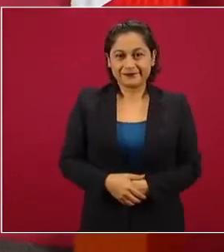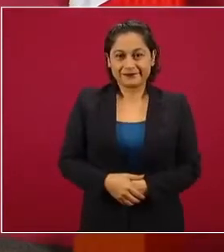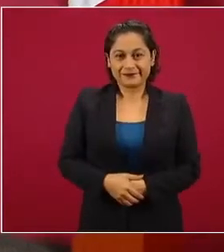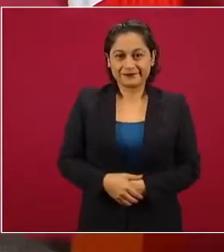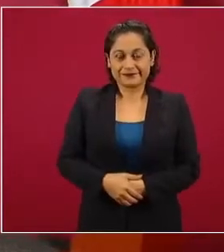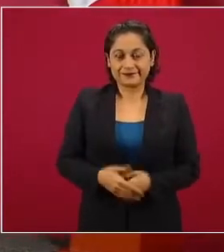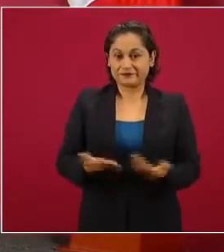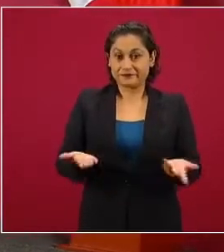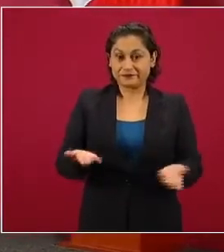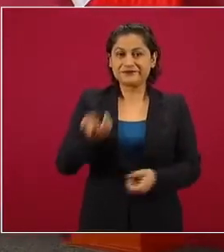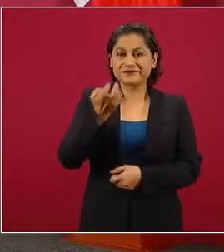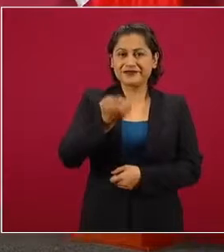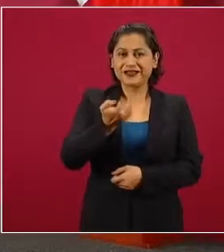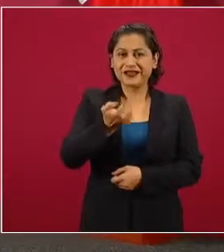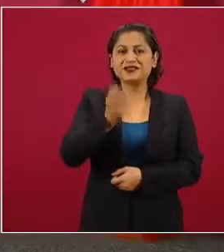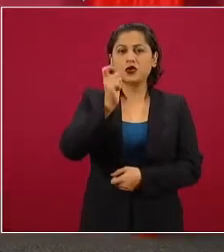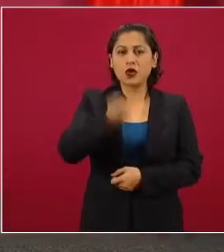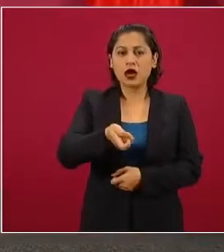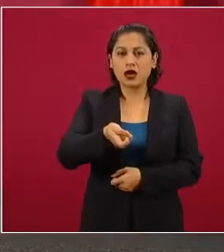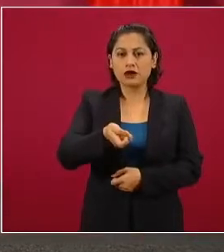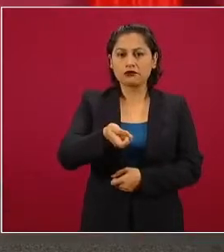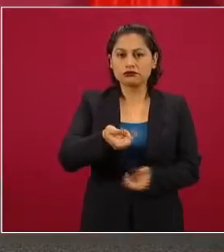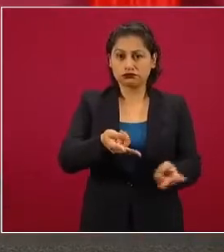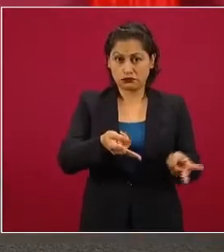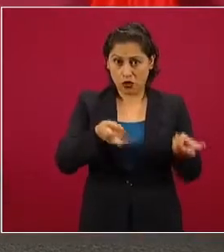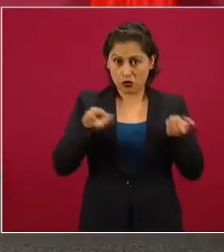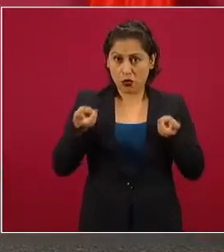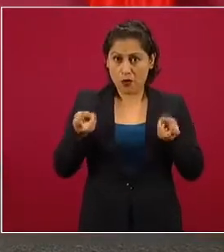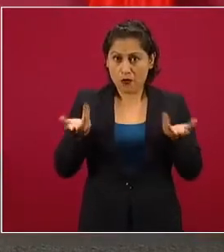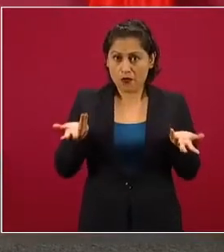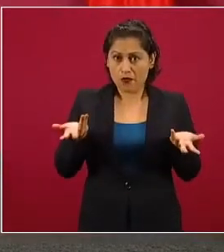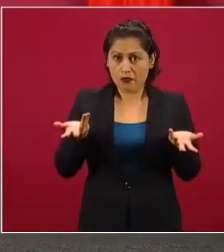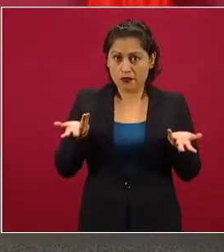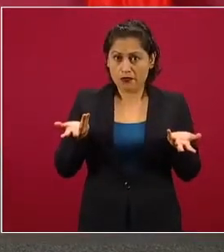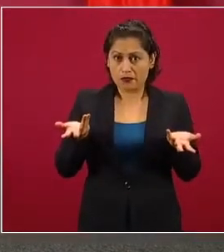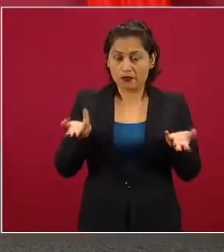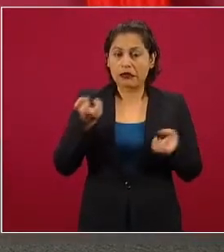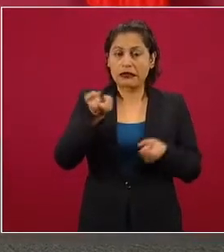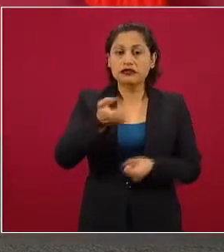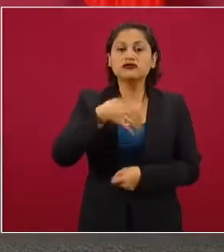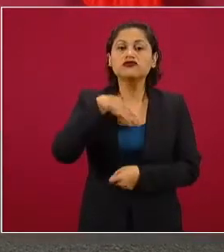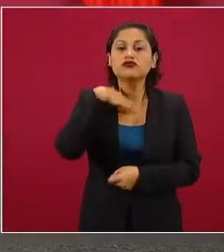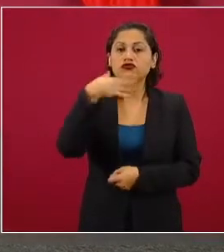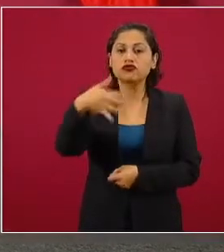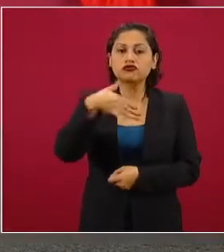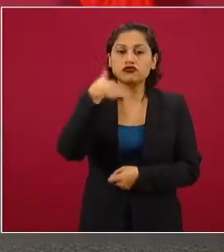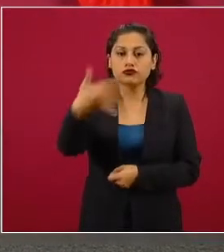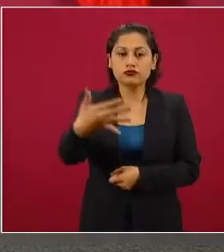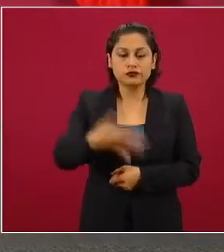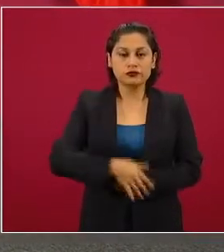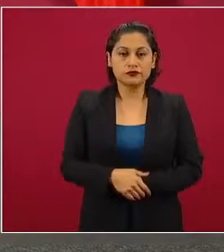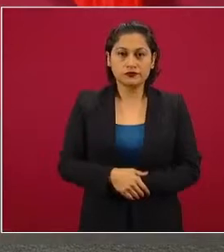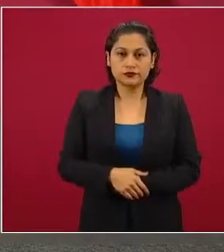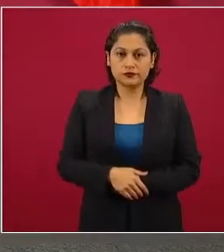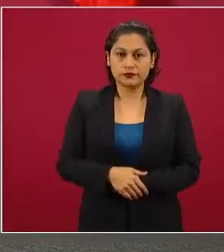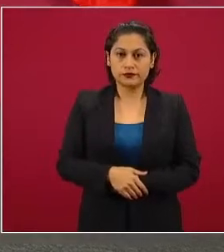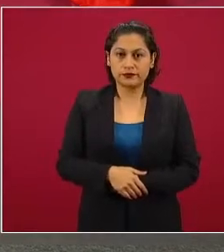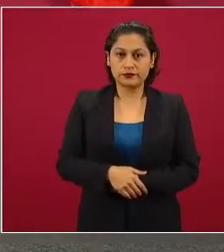Y eso es robo. Eso es corrupción,